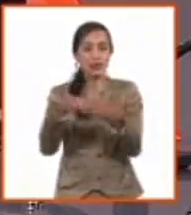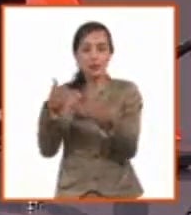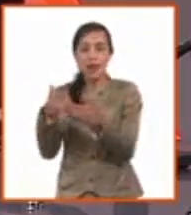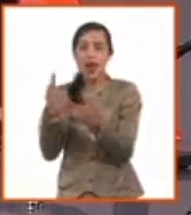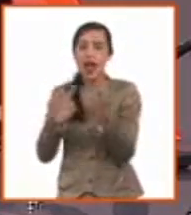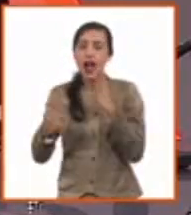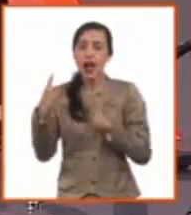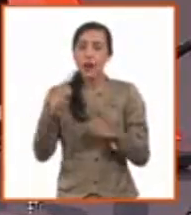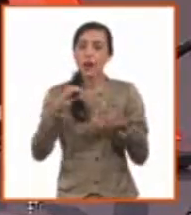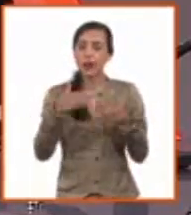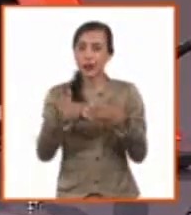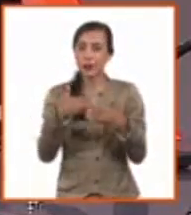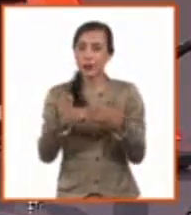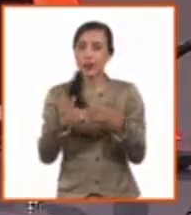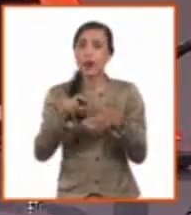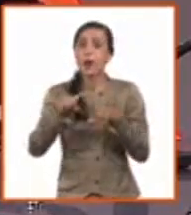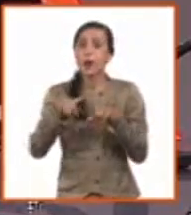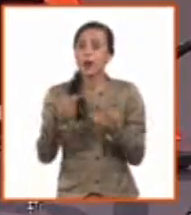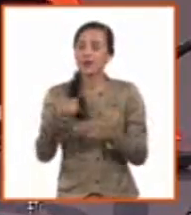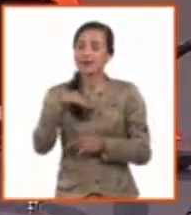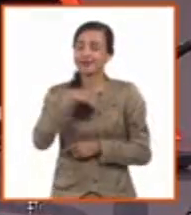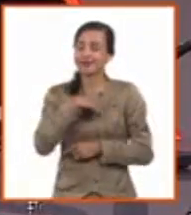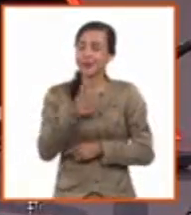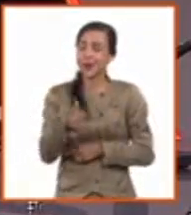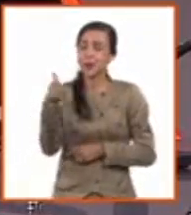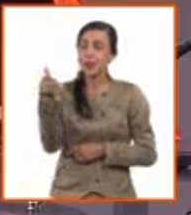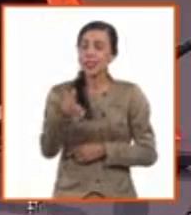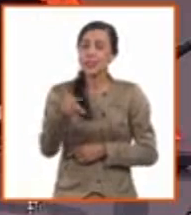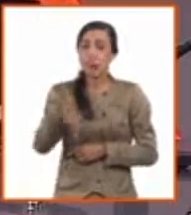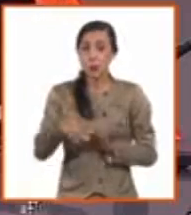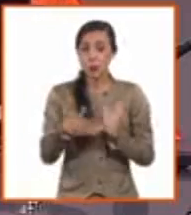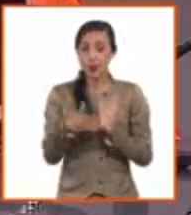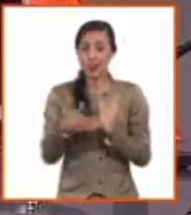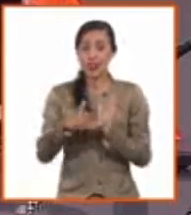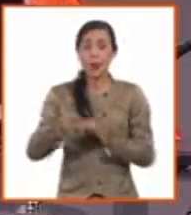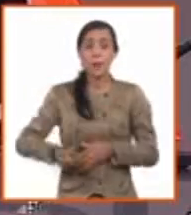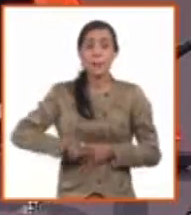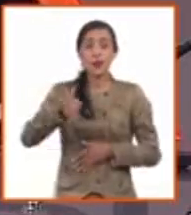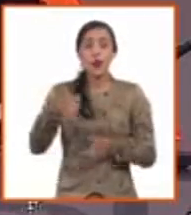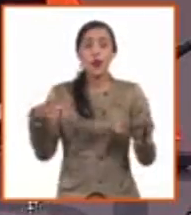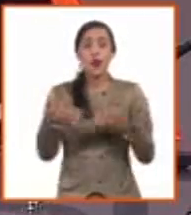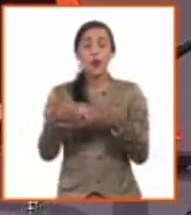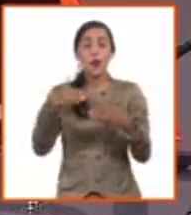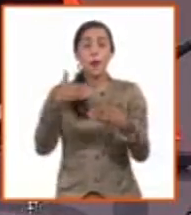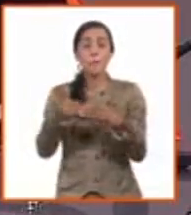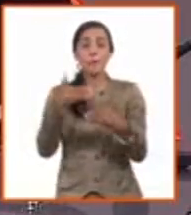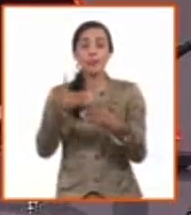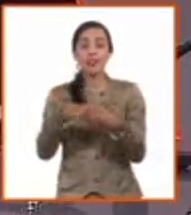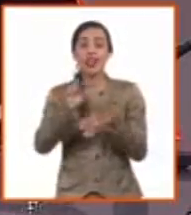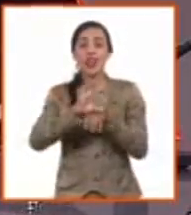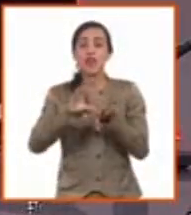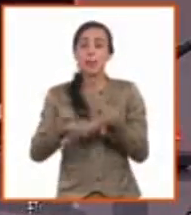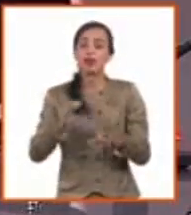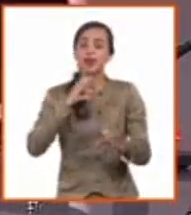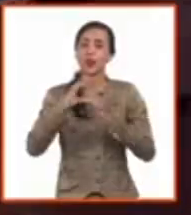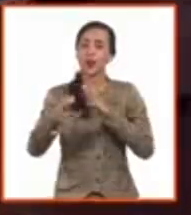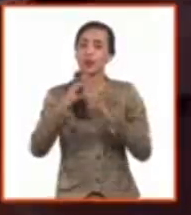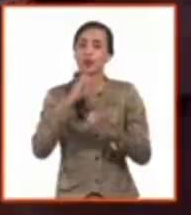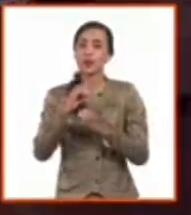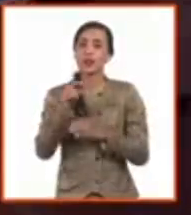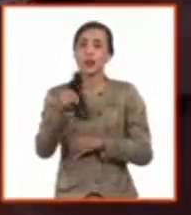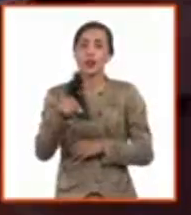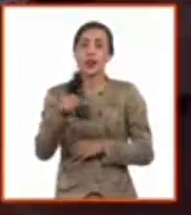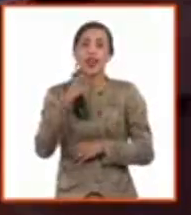algunas de estas empresas por eso me plaza que nos está acompañando esta tarde la presidenta del grupo empresarial de informática y las comunicaciones